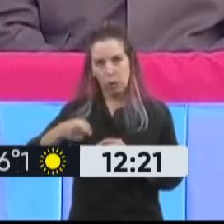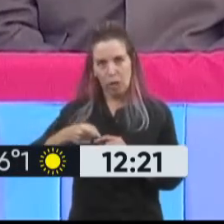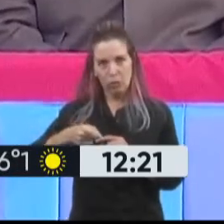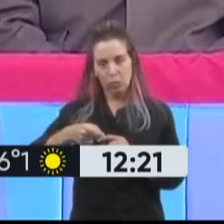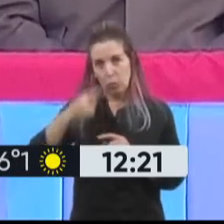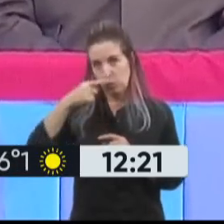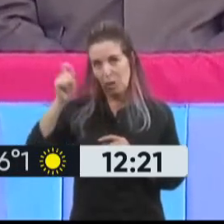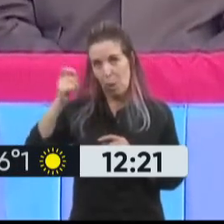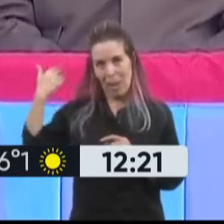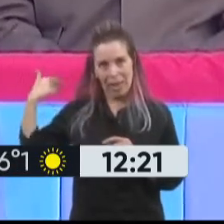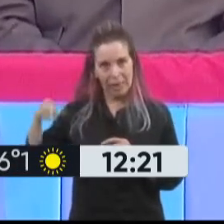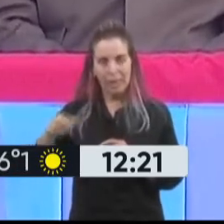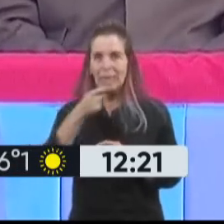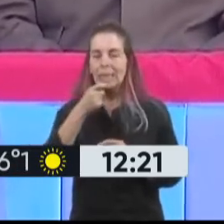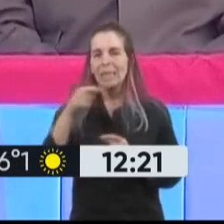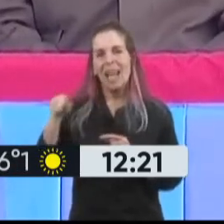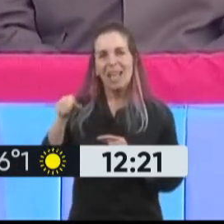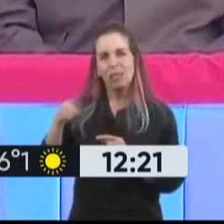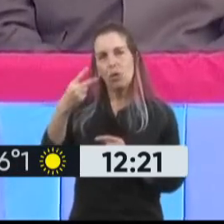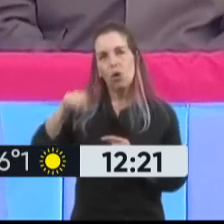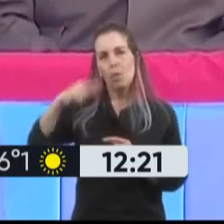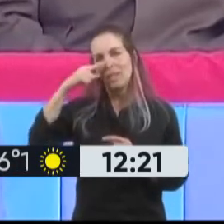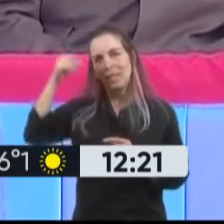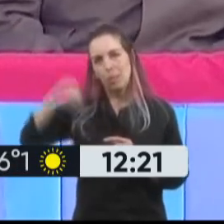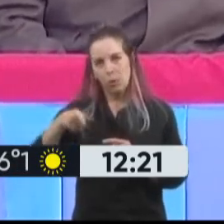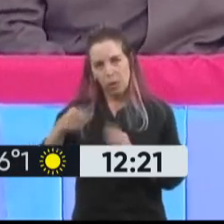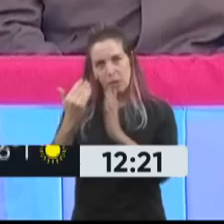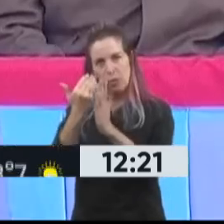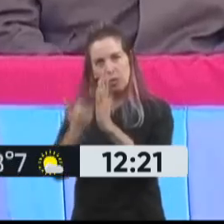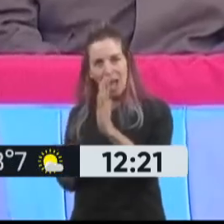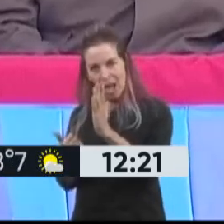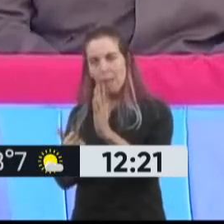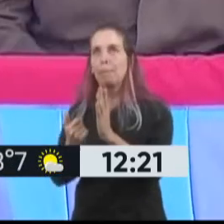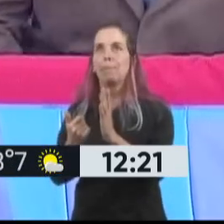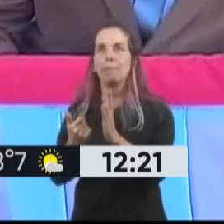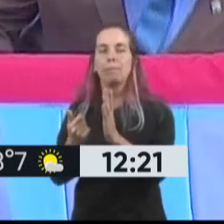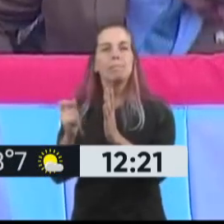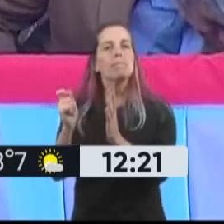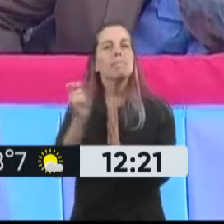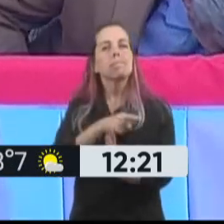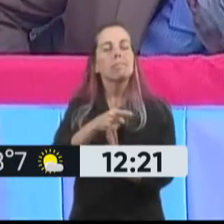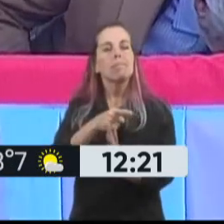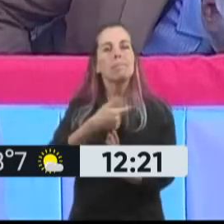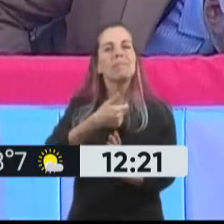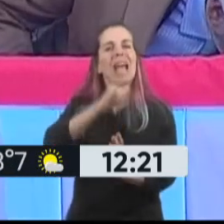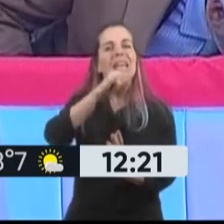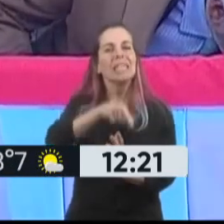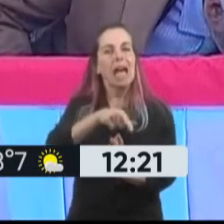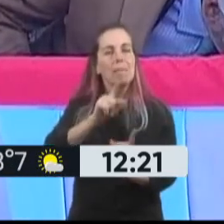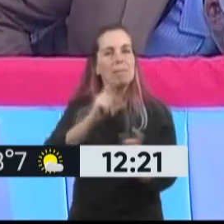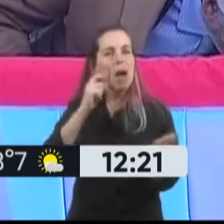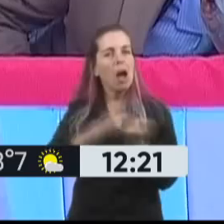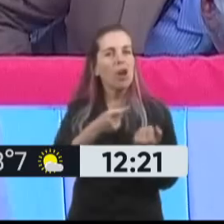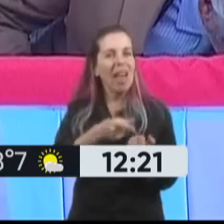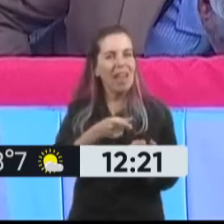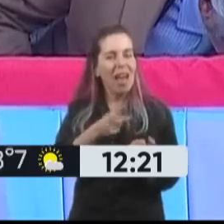mayoristas, si uno le quita lo que corresponde a la tasa de devaluación pactada